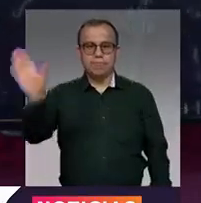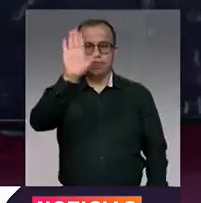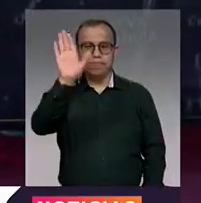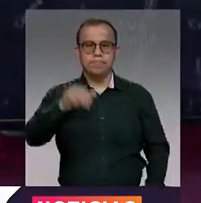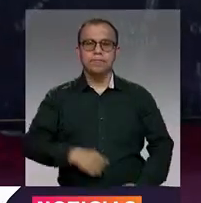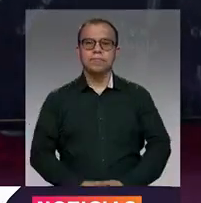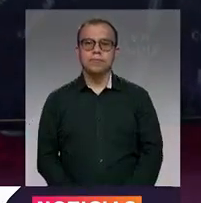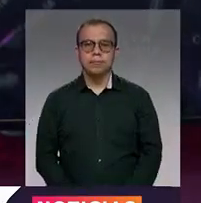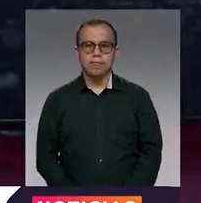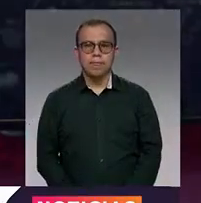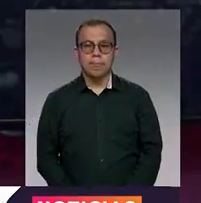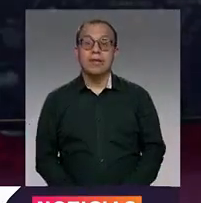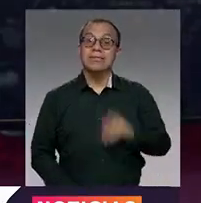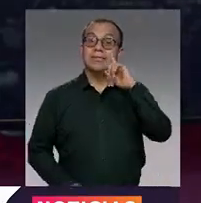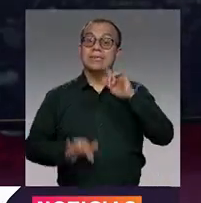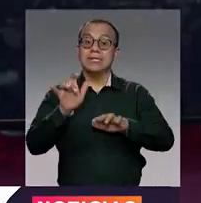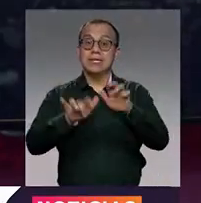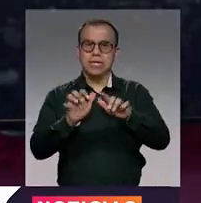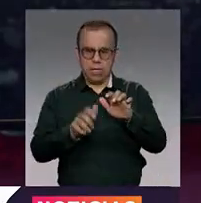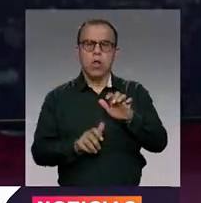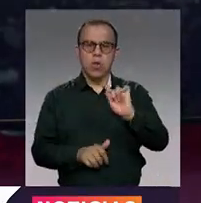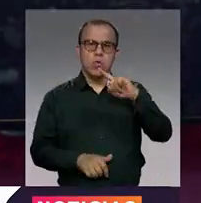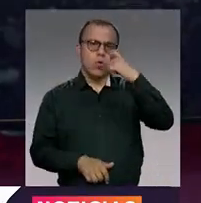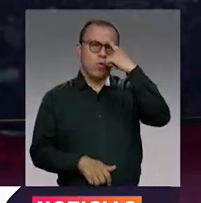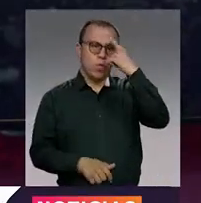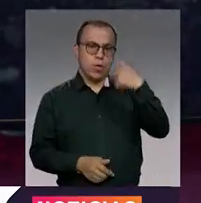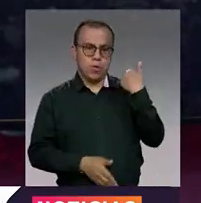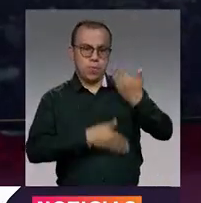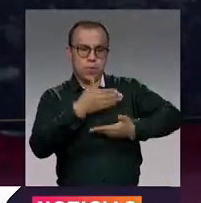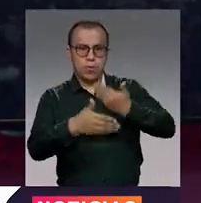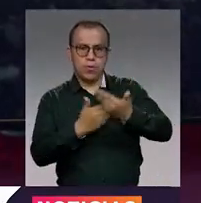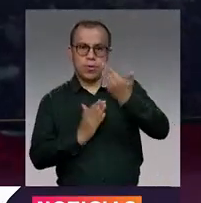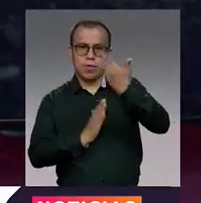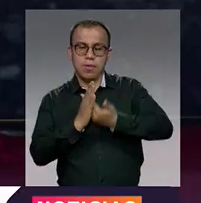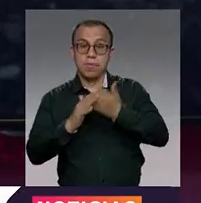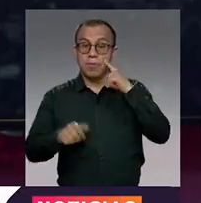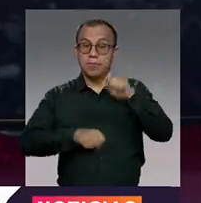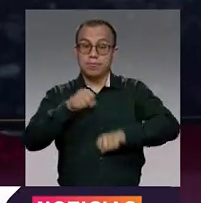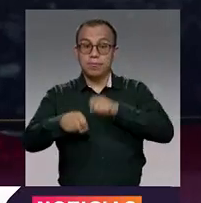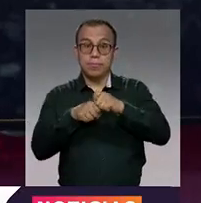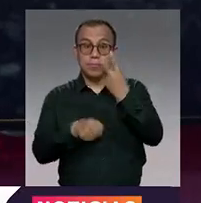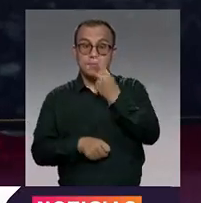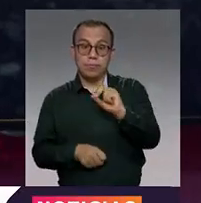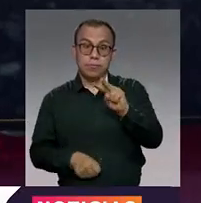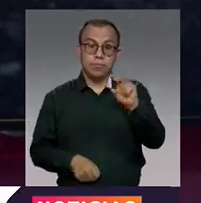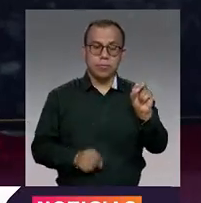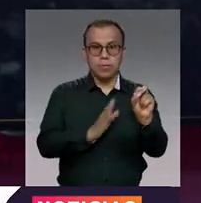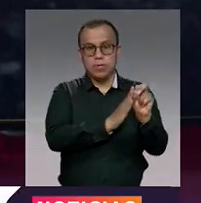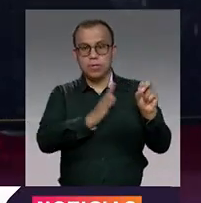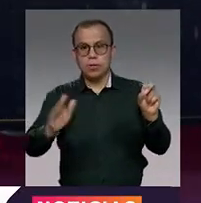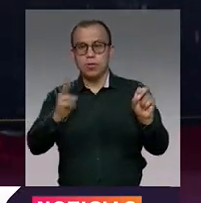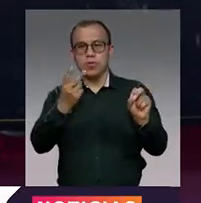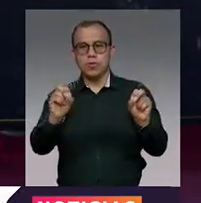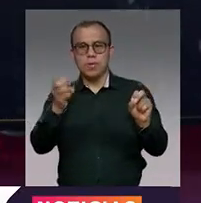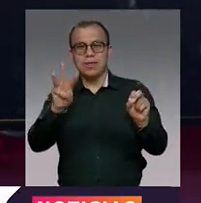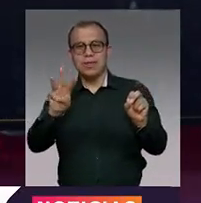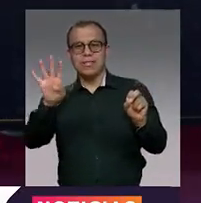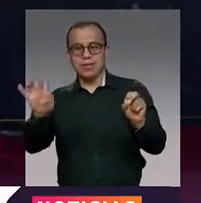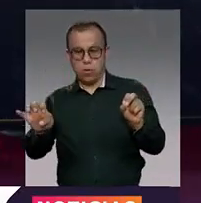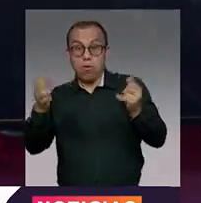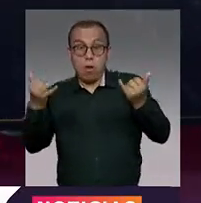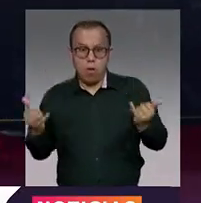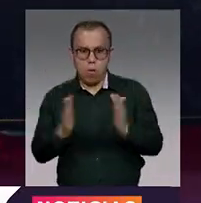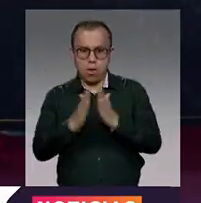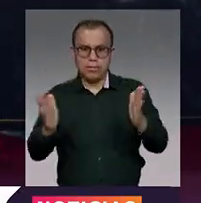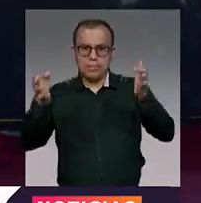Y la Secretaría de Gobierno aprobó en el COMPES Distrital la Política Pública de la Bicicleta 2021-2039. Esta decisión dará